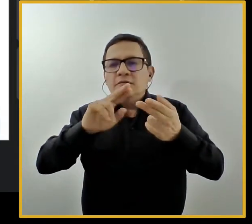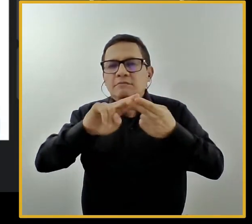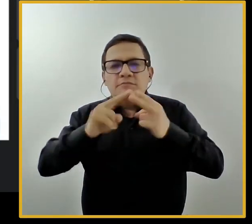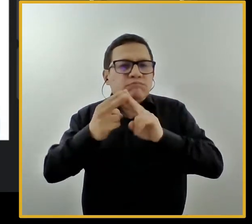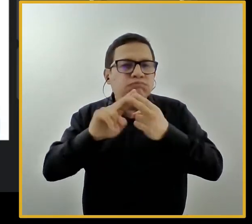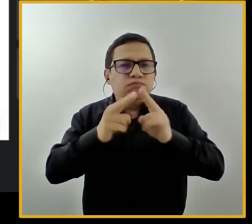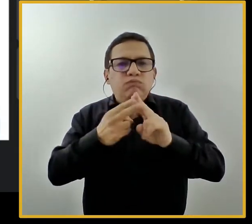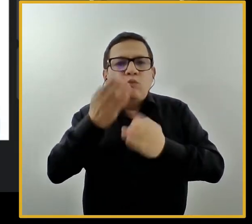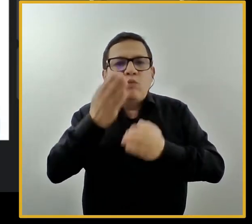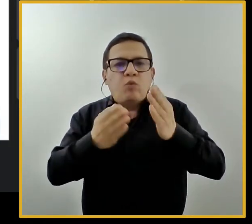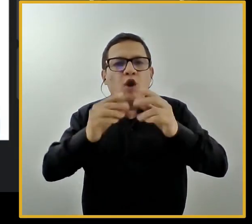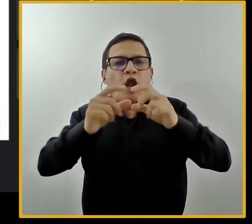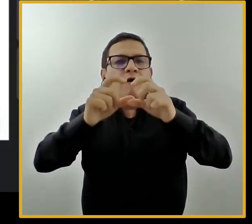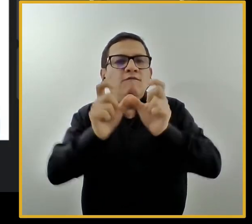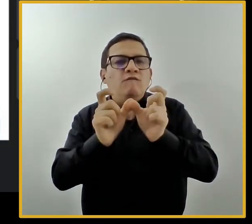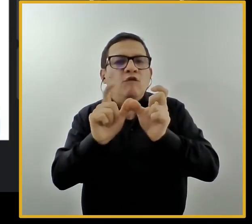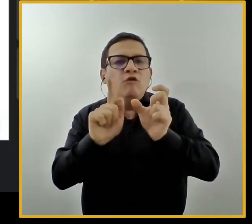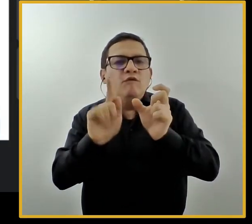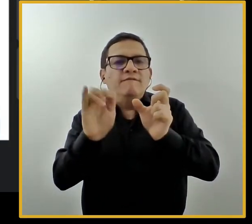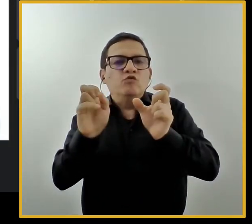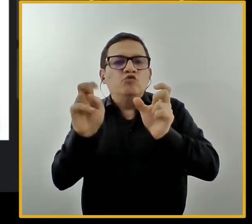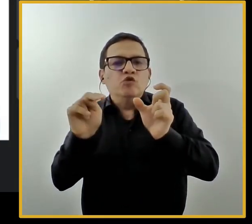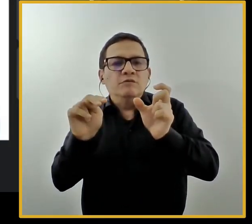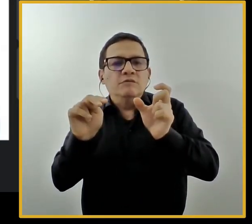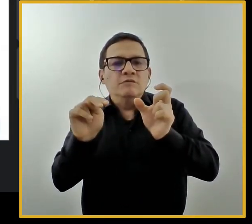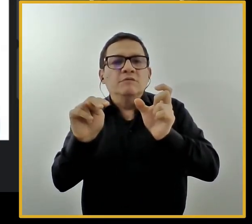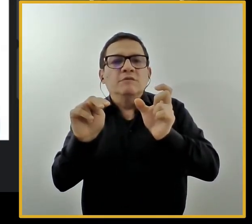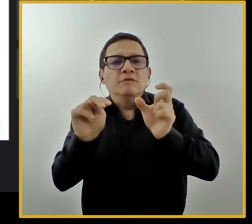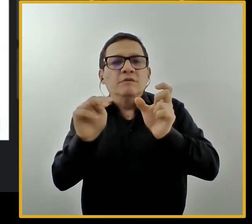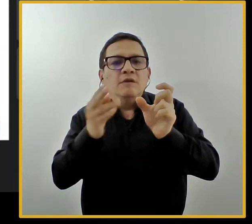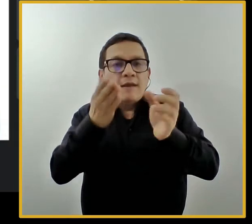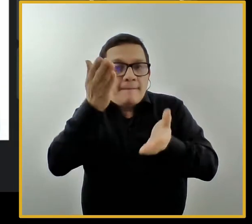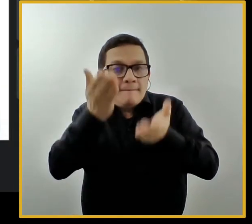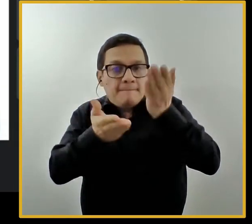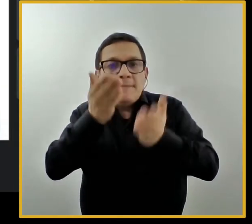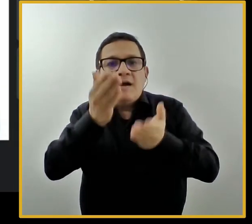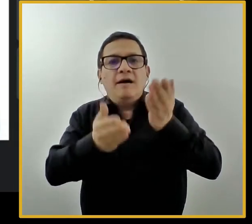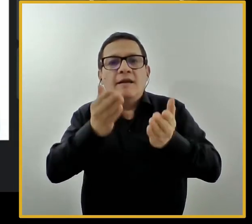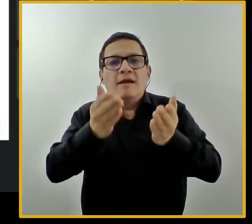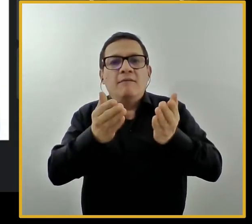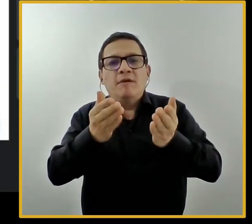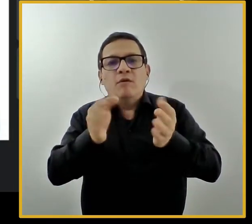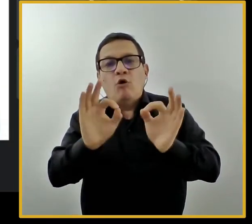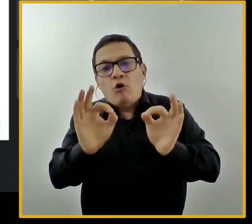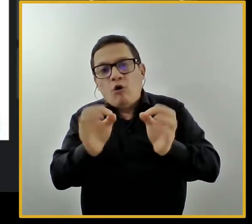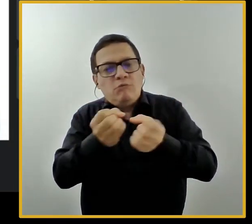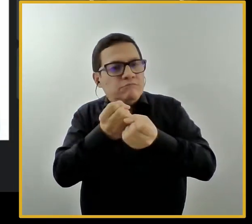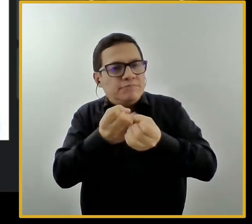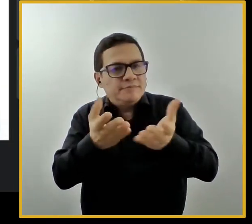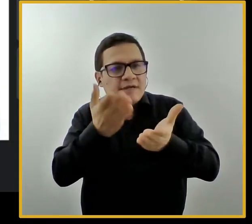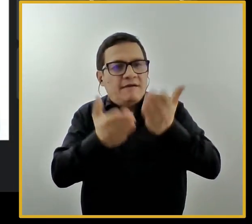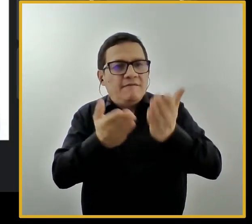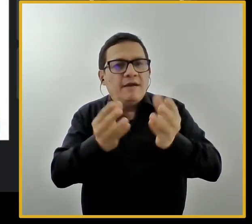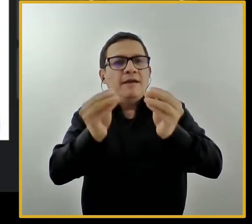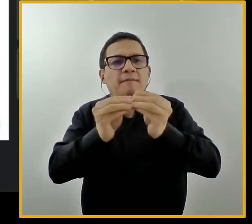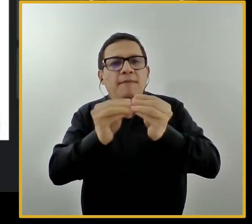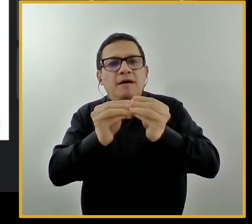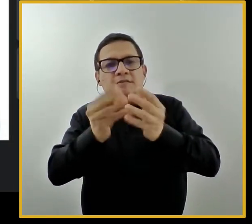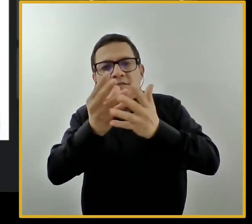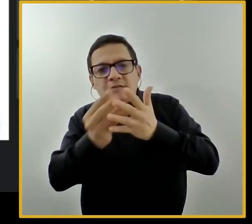relaciona, ¿cierto? Una función, su variable o variables y sus